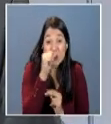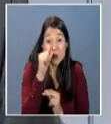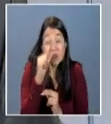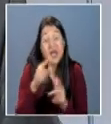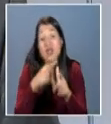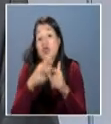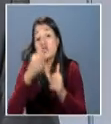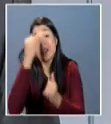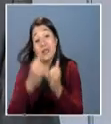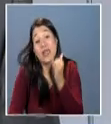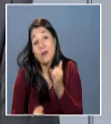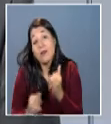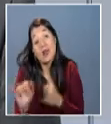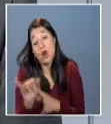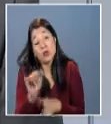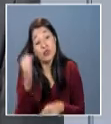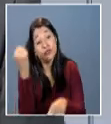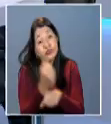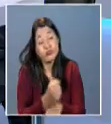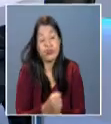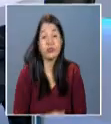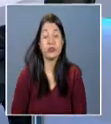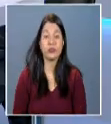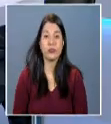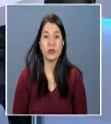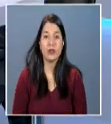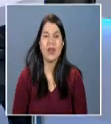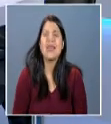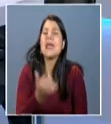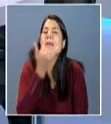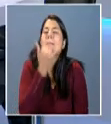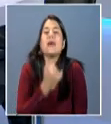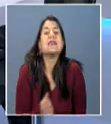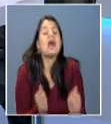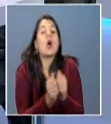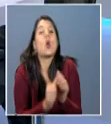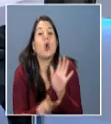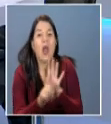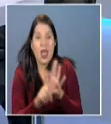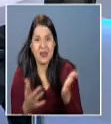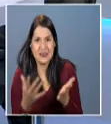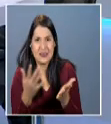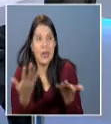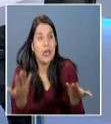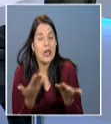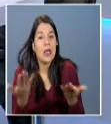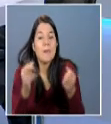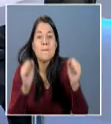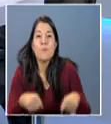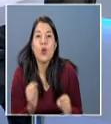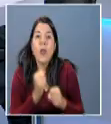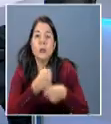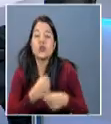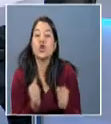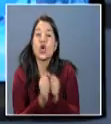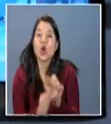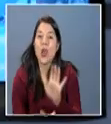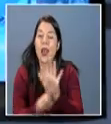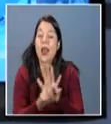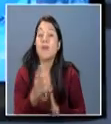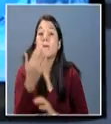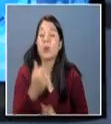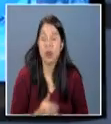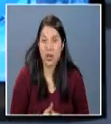termina exactamente en lo que estamos viendo todos los días. ¿Por qué pasa con las leyes? ¿Qué se puede hacer en el tema de la ley, puesto que